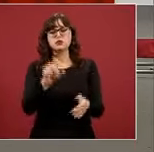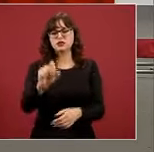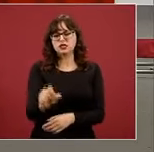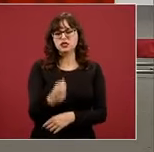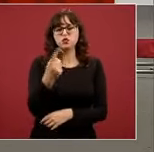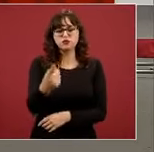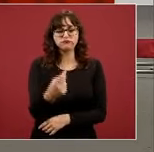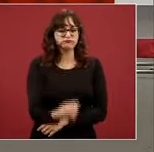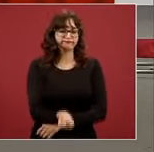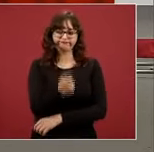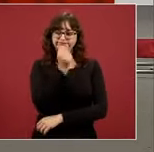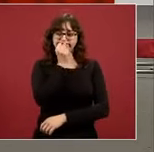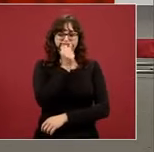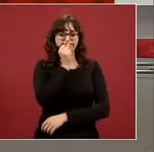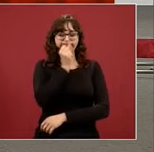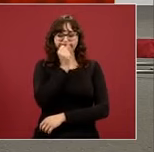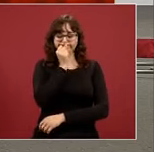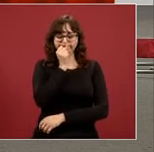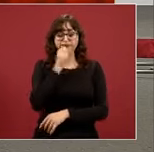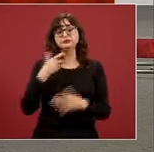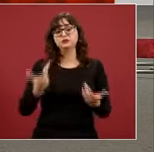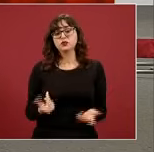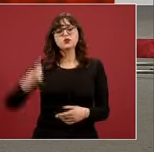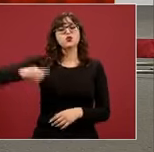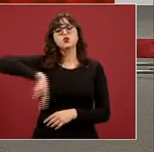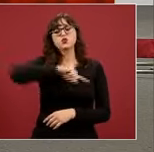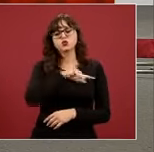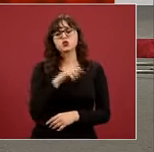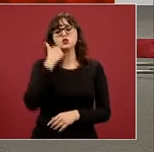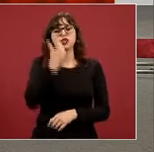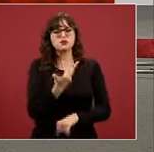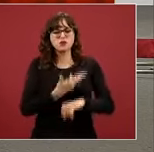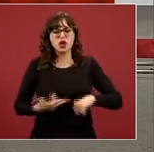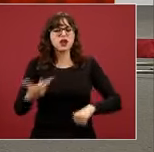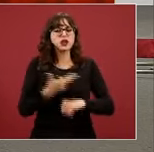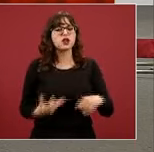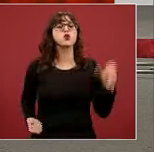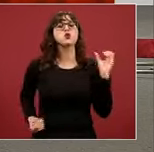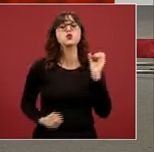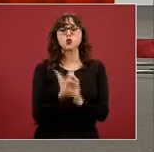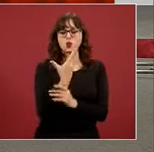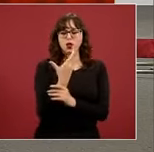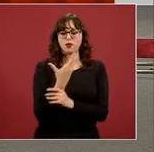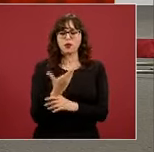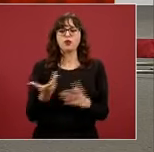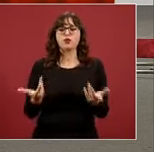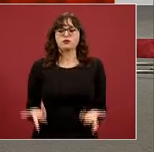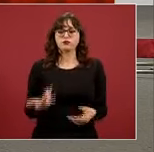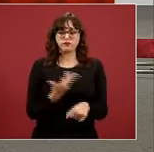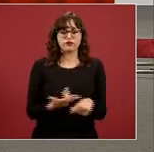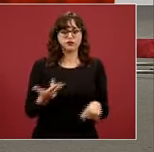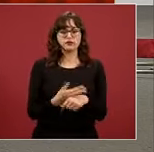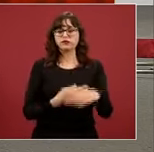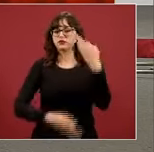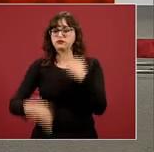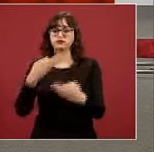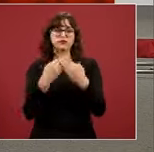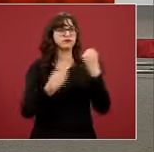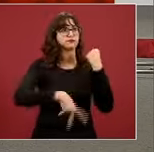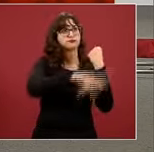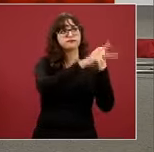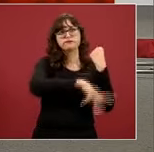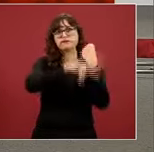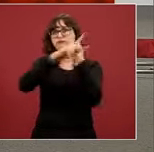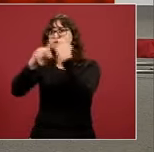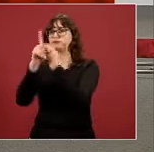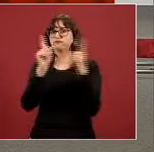no se ha determinado y se está buscando una reconfiguración de las cuotas pues de todos los países miembros, porque a pesar de